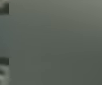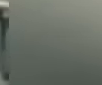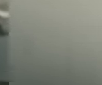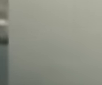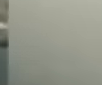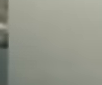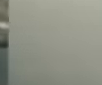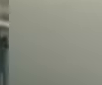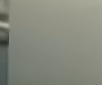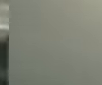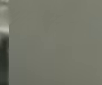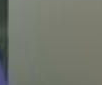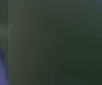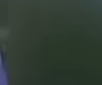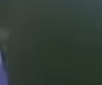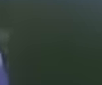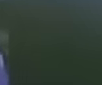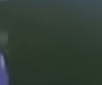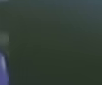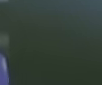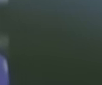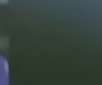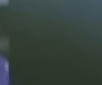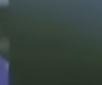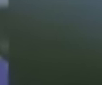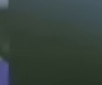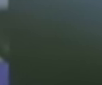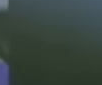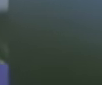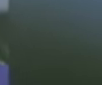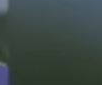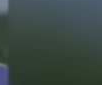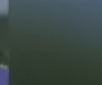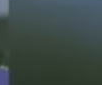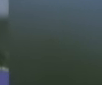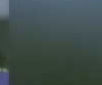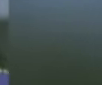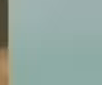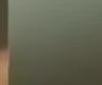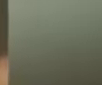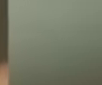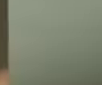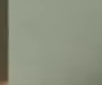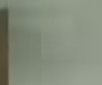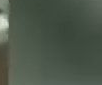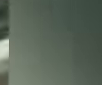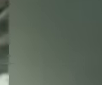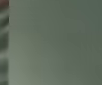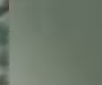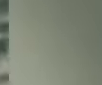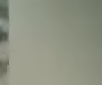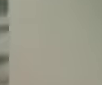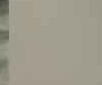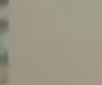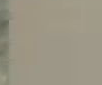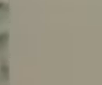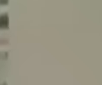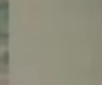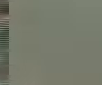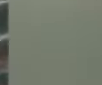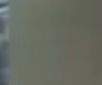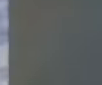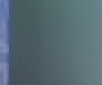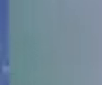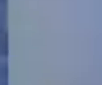gente apega una opinión a la otra, ¿no? Pero ya el tercero es que esto está completamente automatizado. O sea, ya ahorita no es ni siquiera necesario que